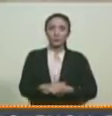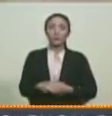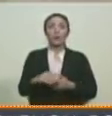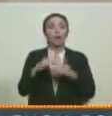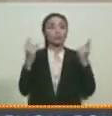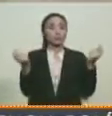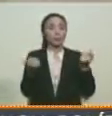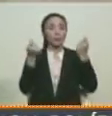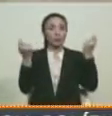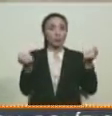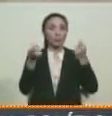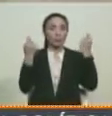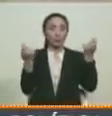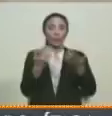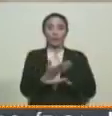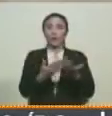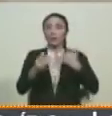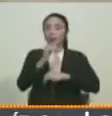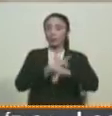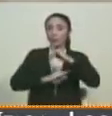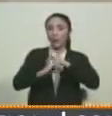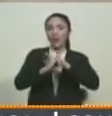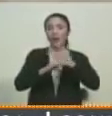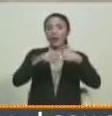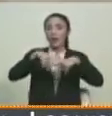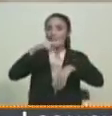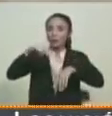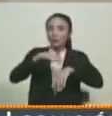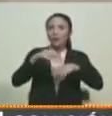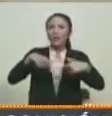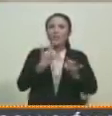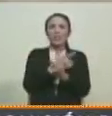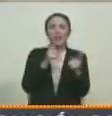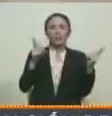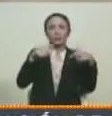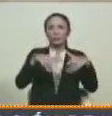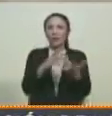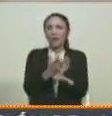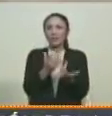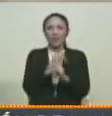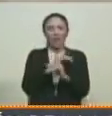campaña nacional e internacional por el derecho a la libertad de nuestro país.